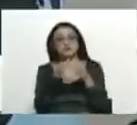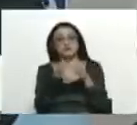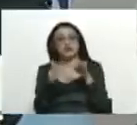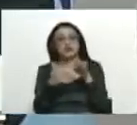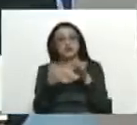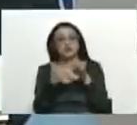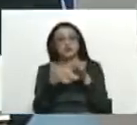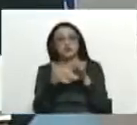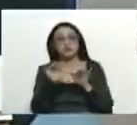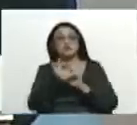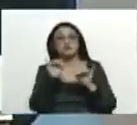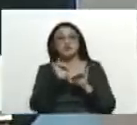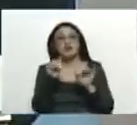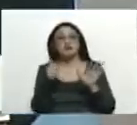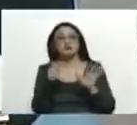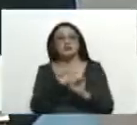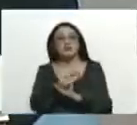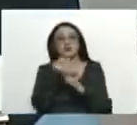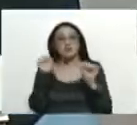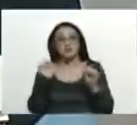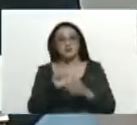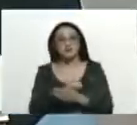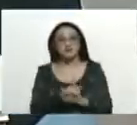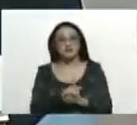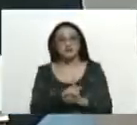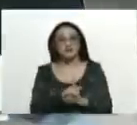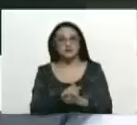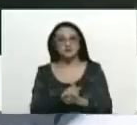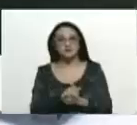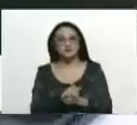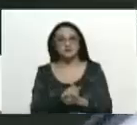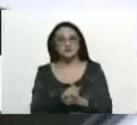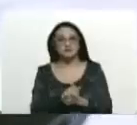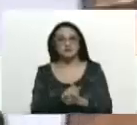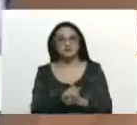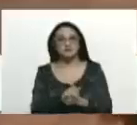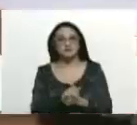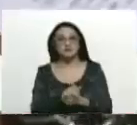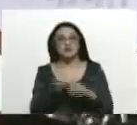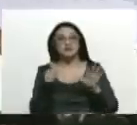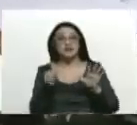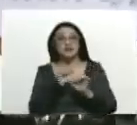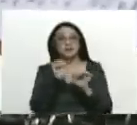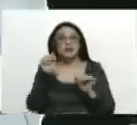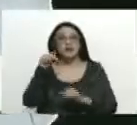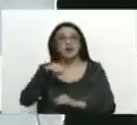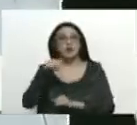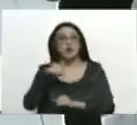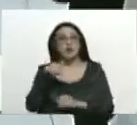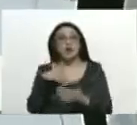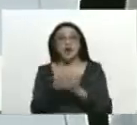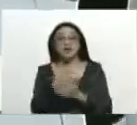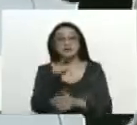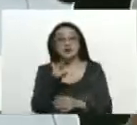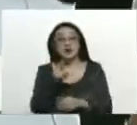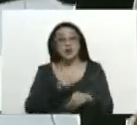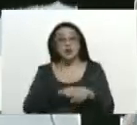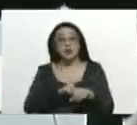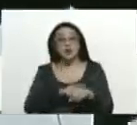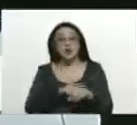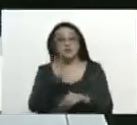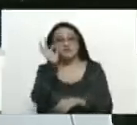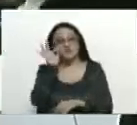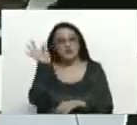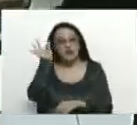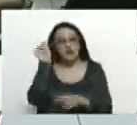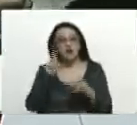la mañana a las seis de la mañana del día de hoy estuvimos hasta esa hora con los